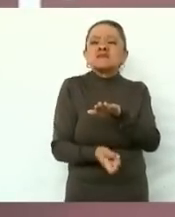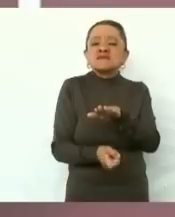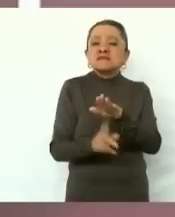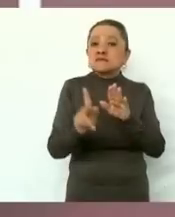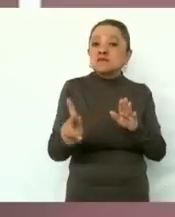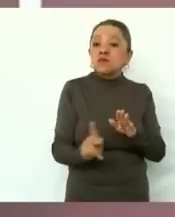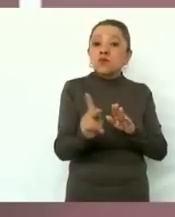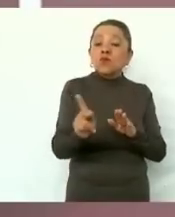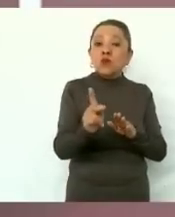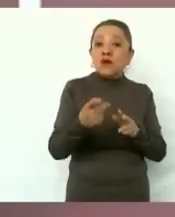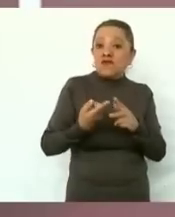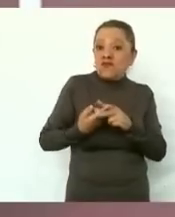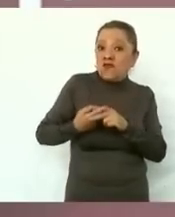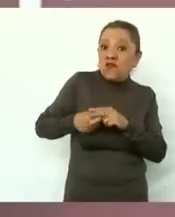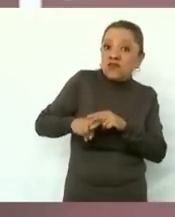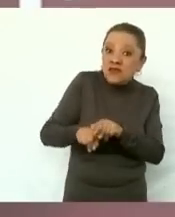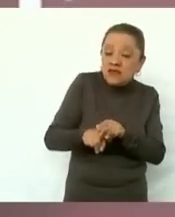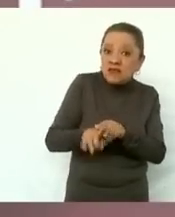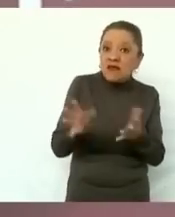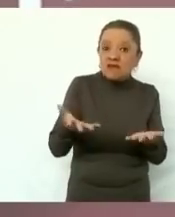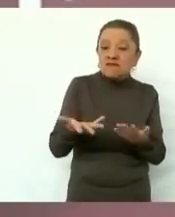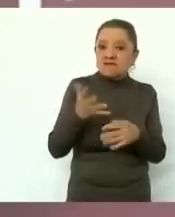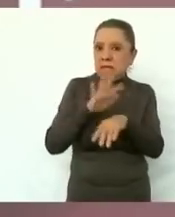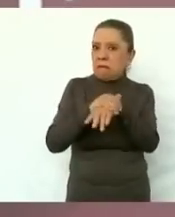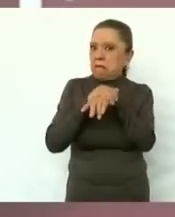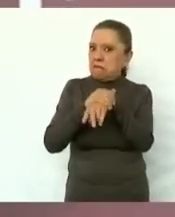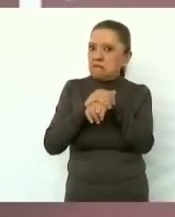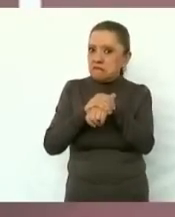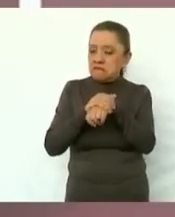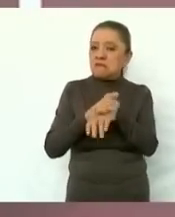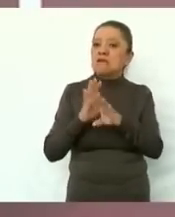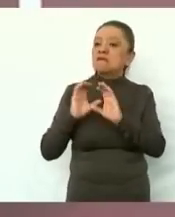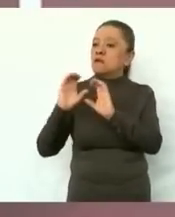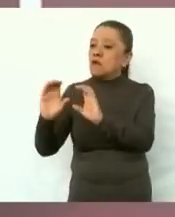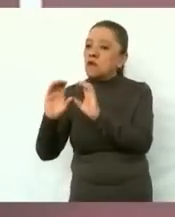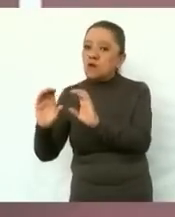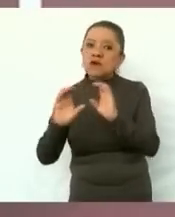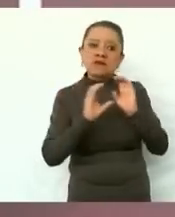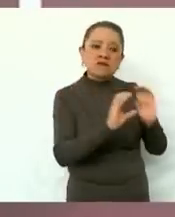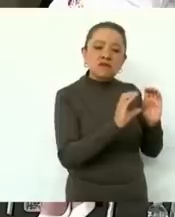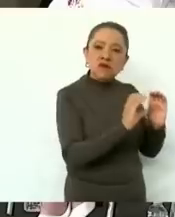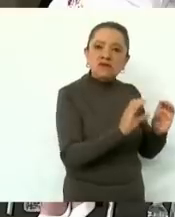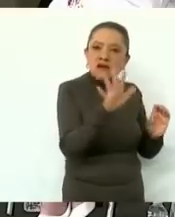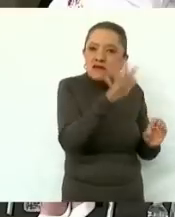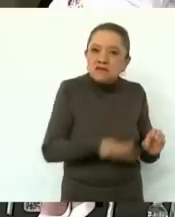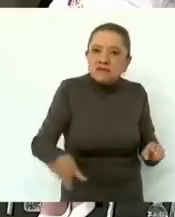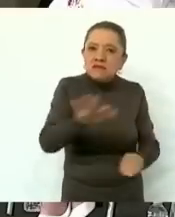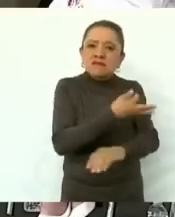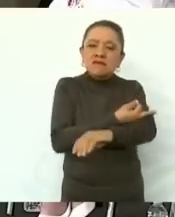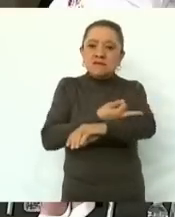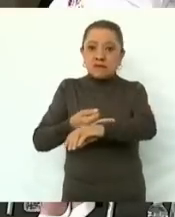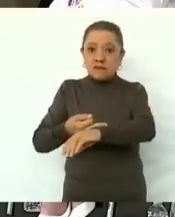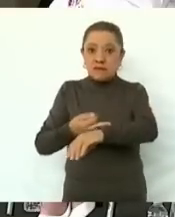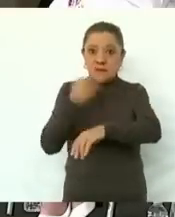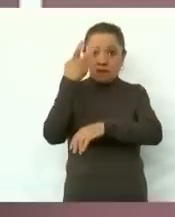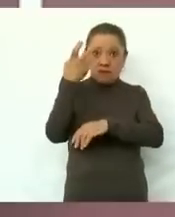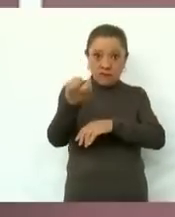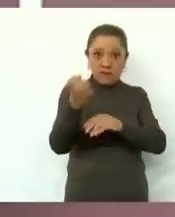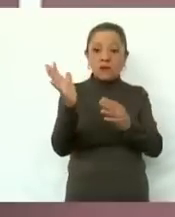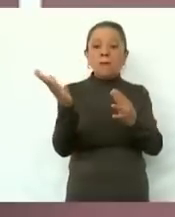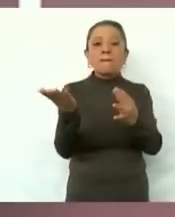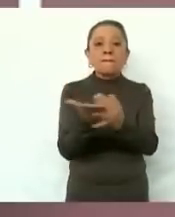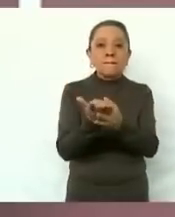originarios, la fraternidad, el que nos cuidemos entre nuestras familias, todo eso es parte de la